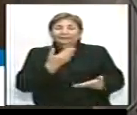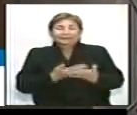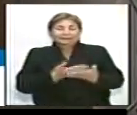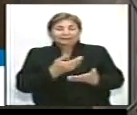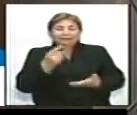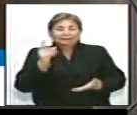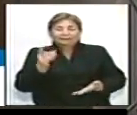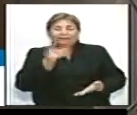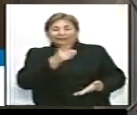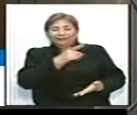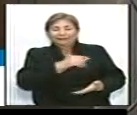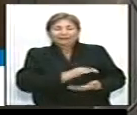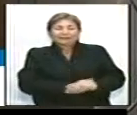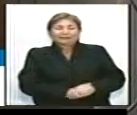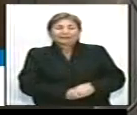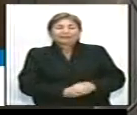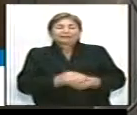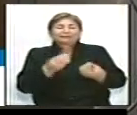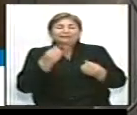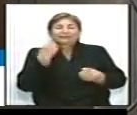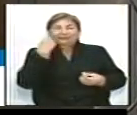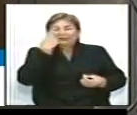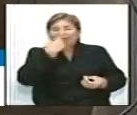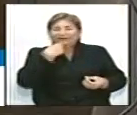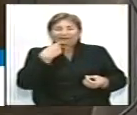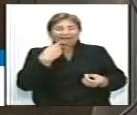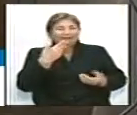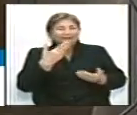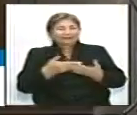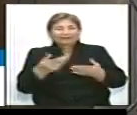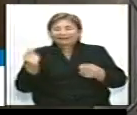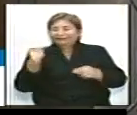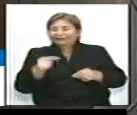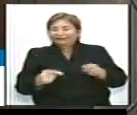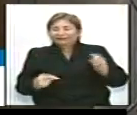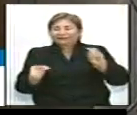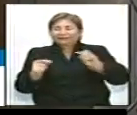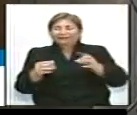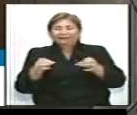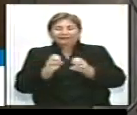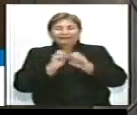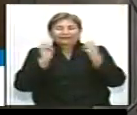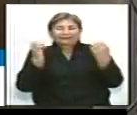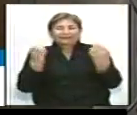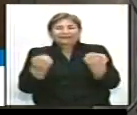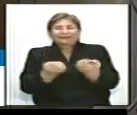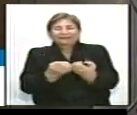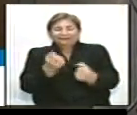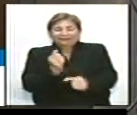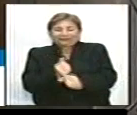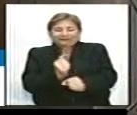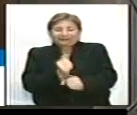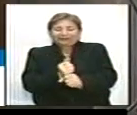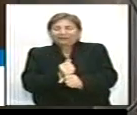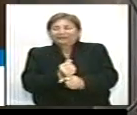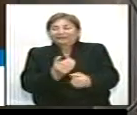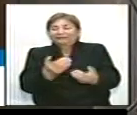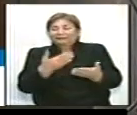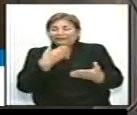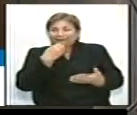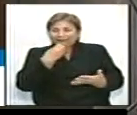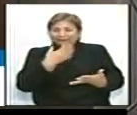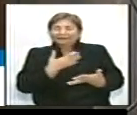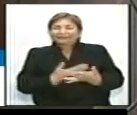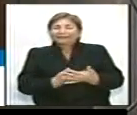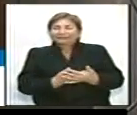a todos ustedes porque, caras conocidas, seguimos el equipo trabajando, y eso creo